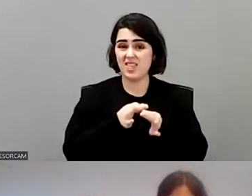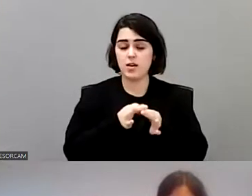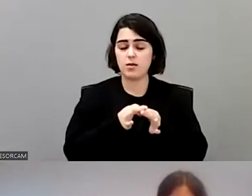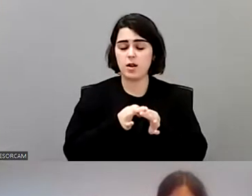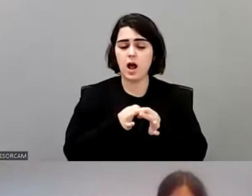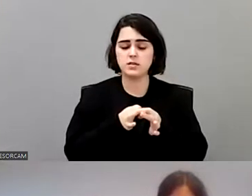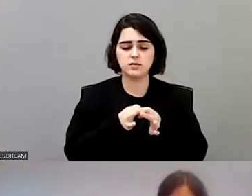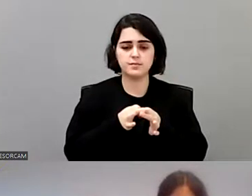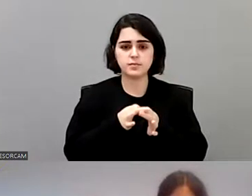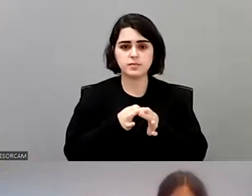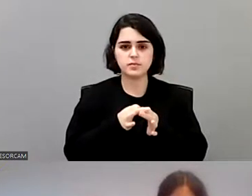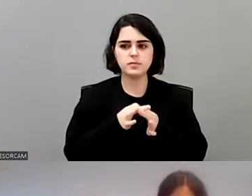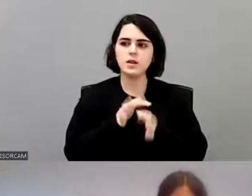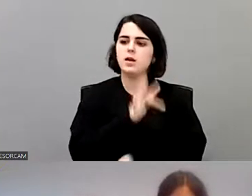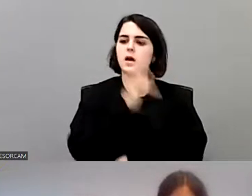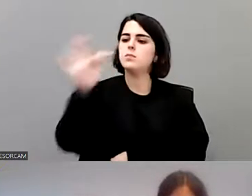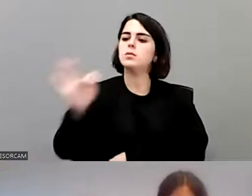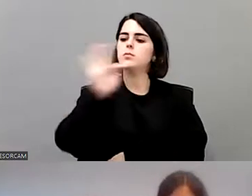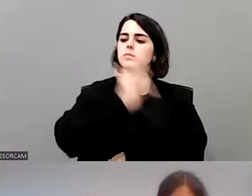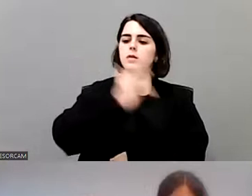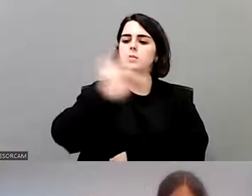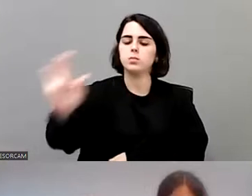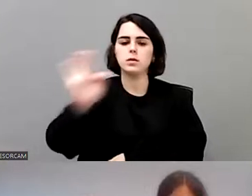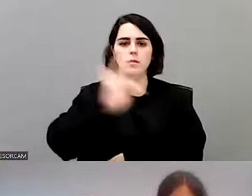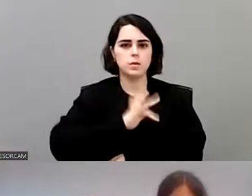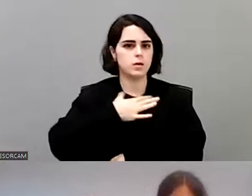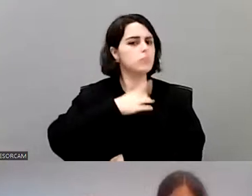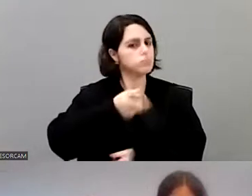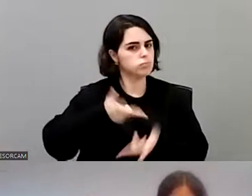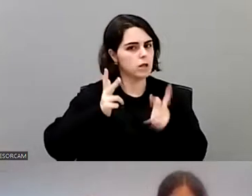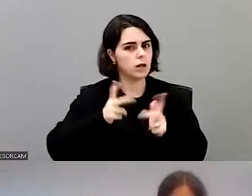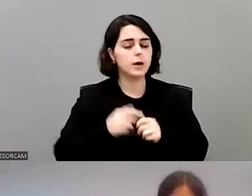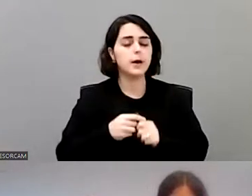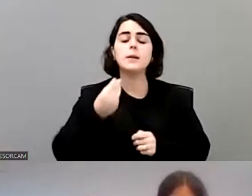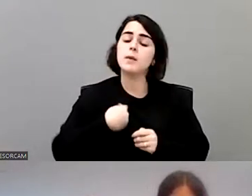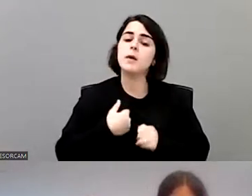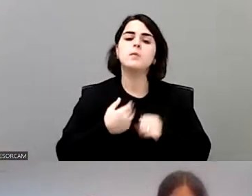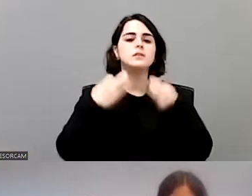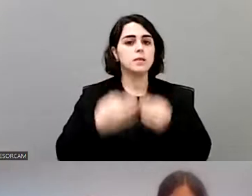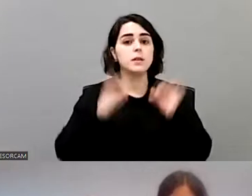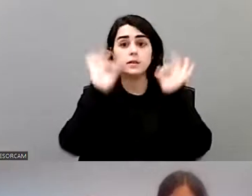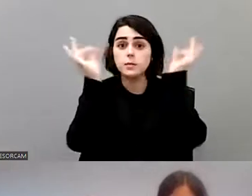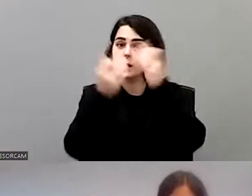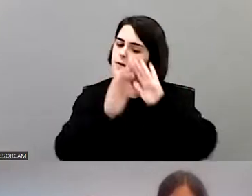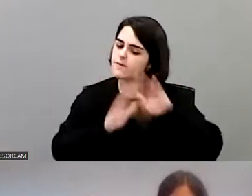puedan daros voz, os darán voz, pero como os decía, igualmente será al final del seminario, ¿vale?